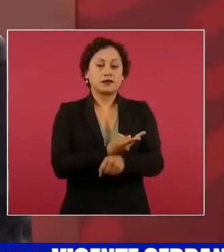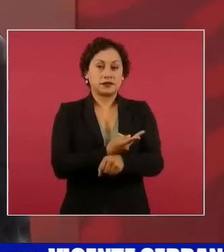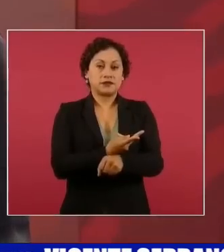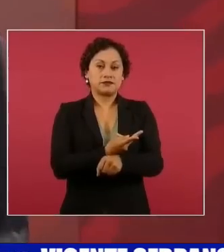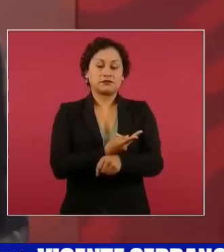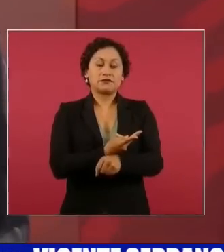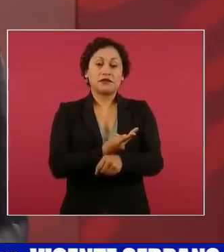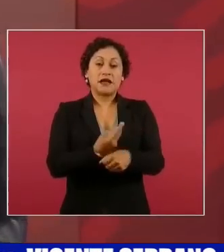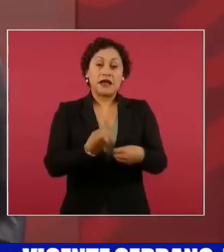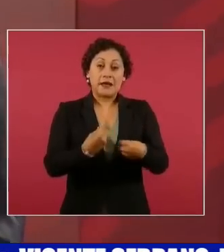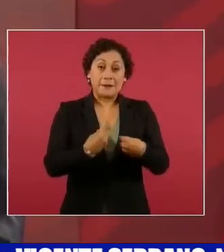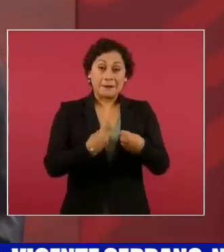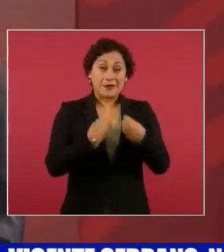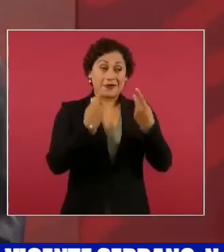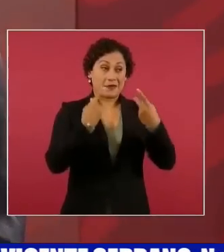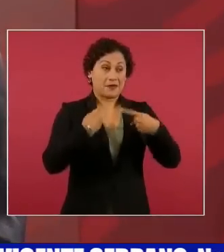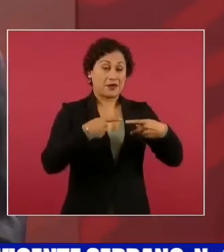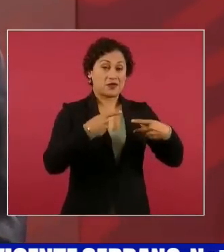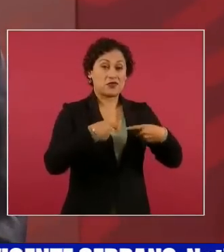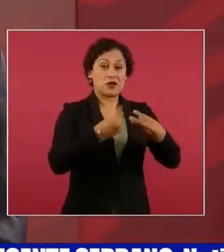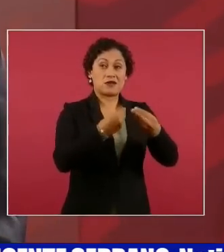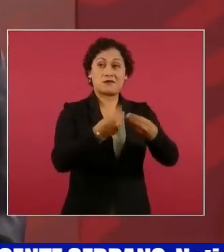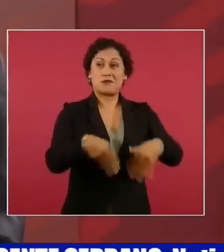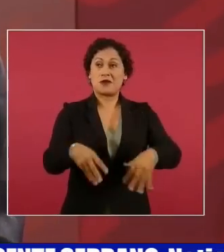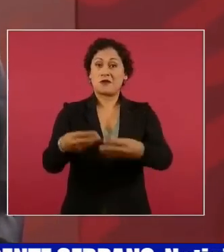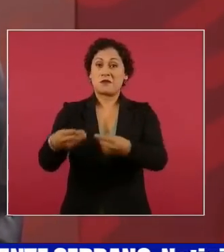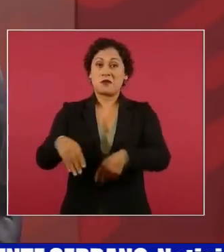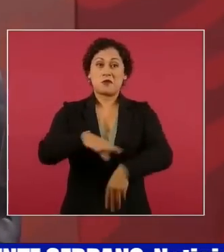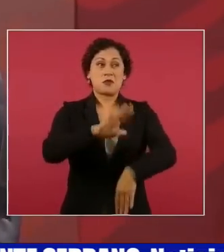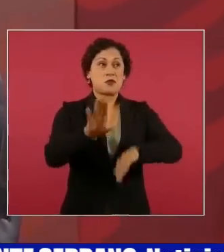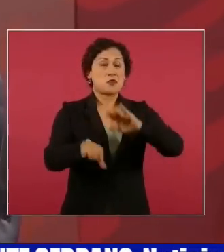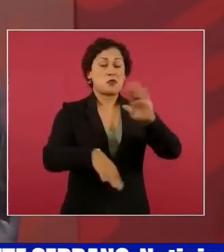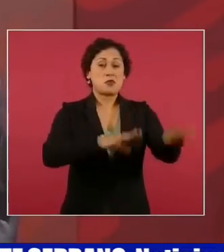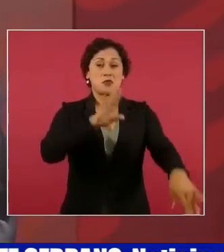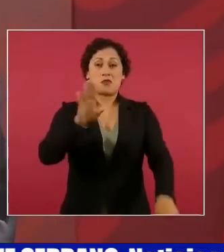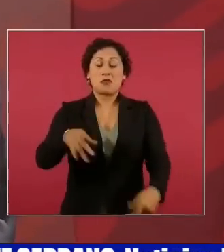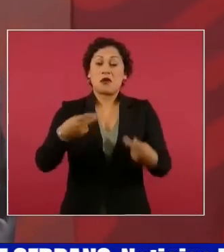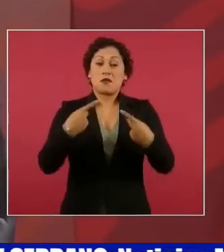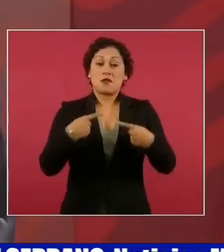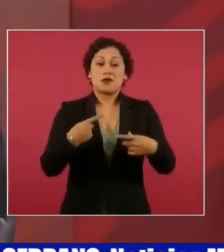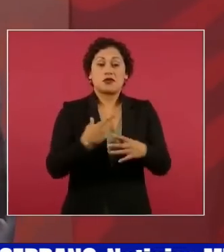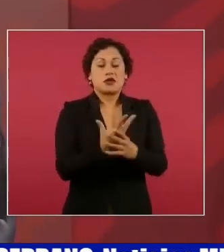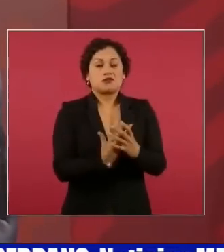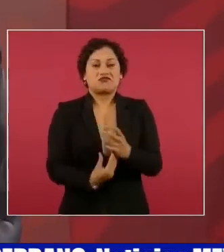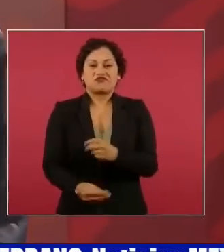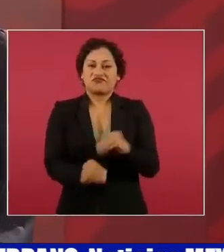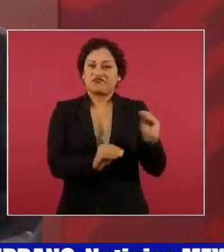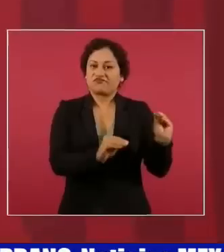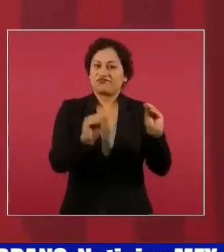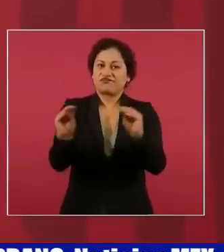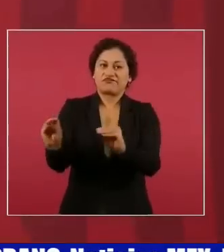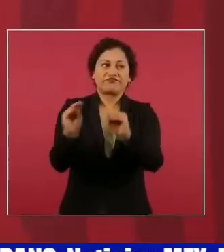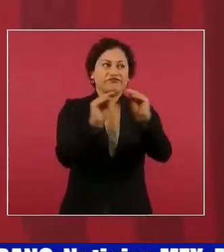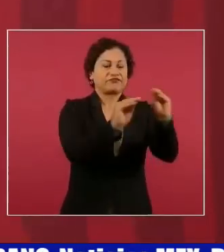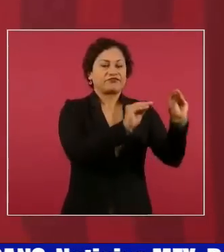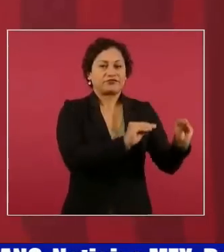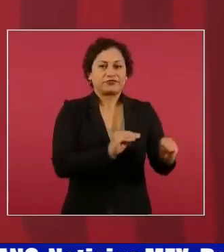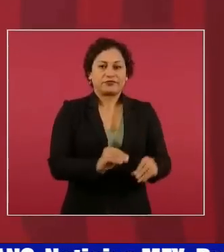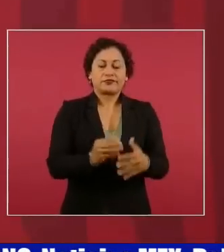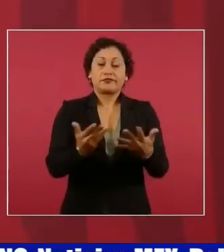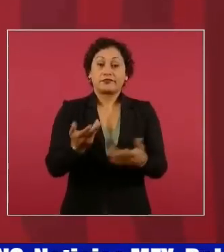la la verdolaga presidente y les dijo no sean majaderos cabrones